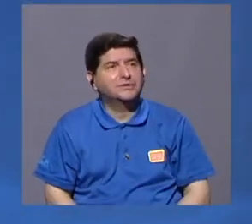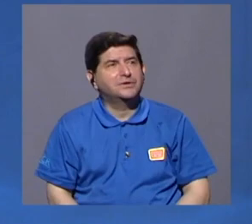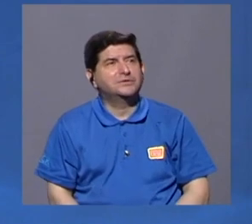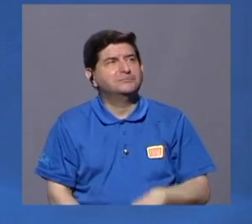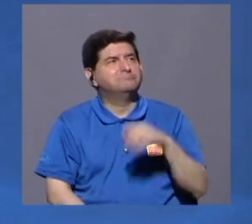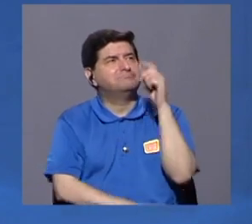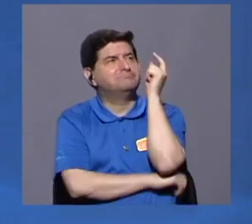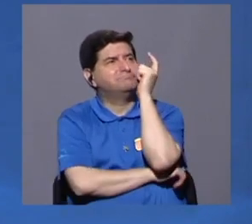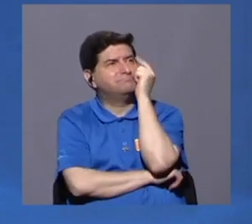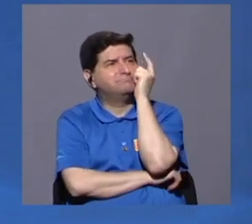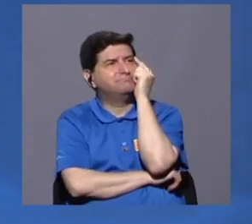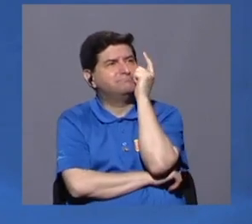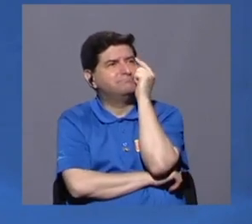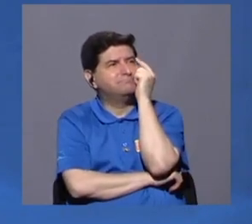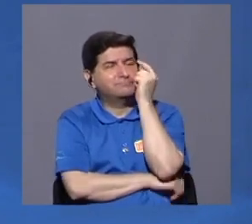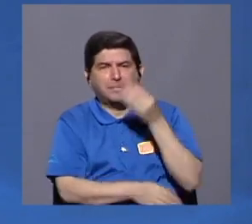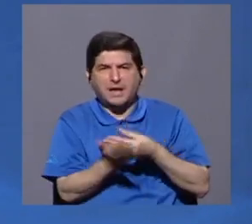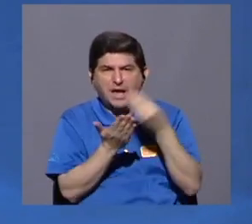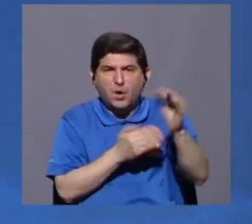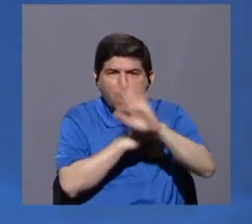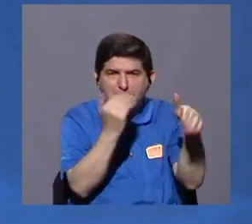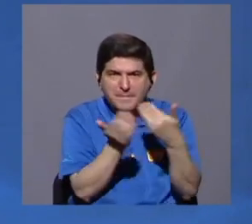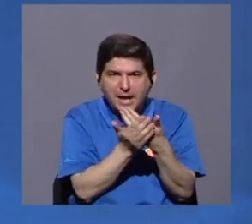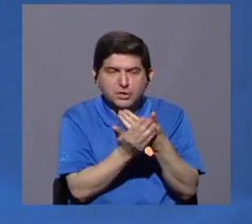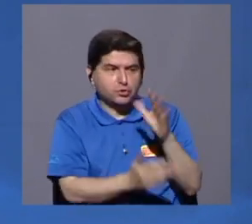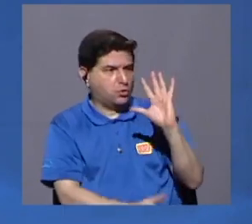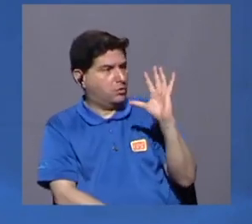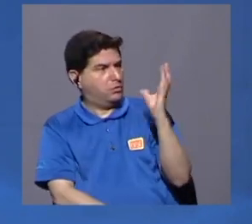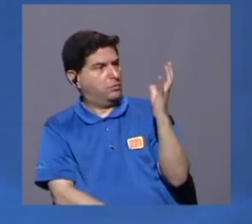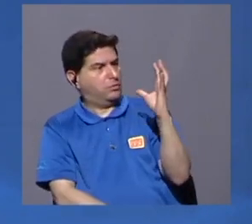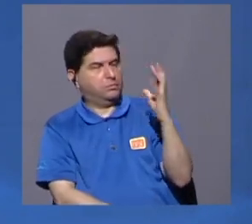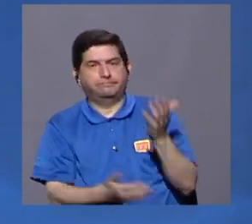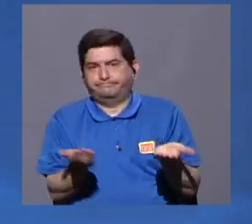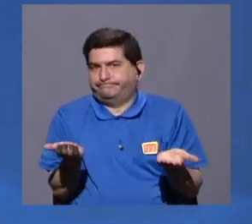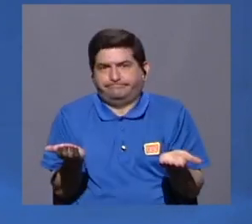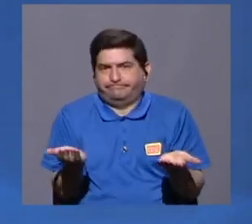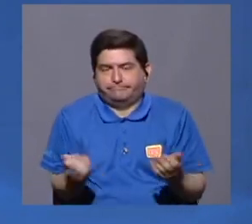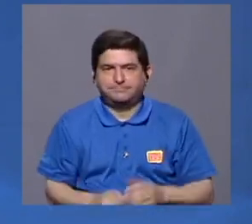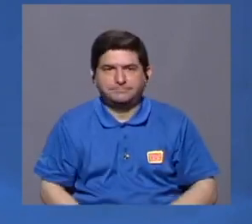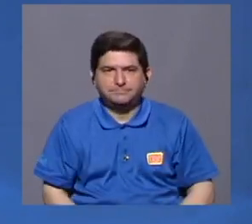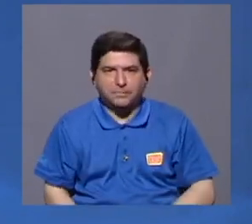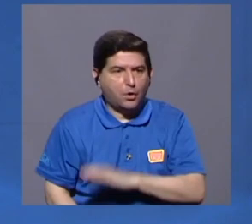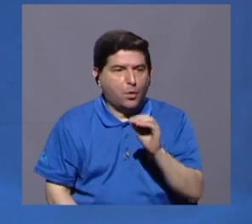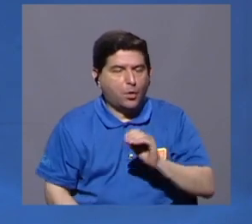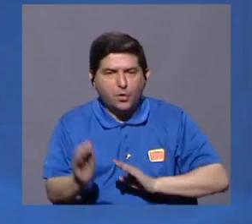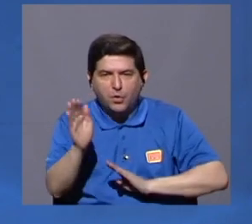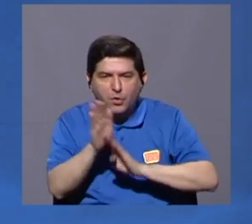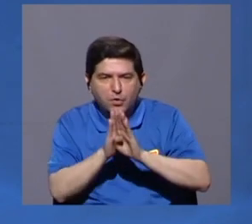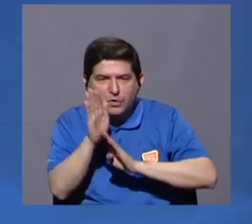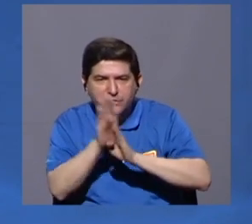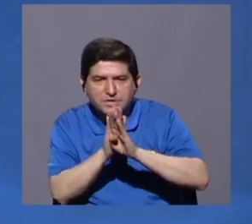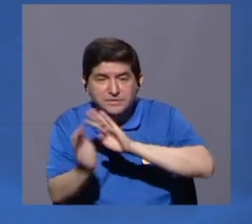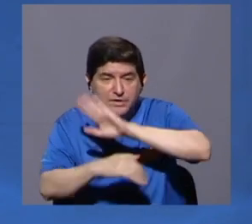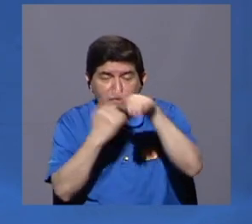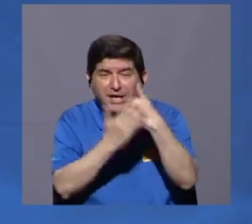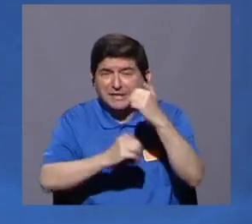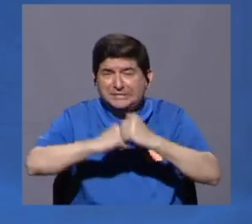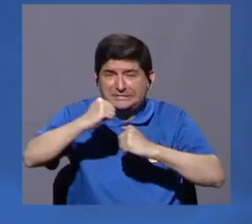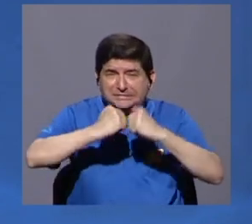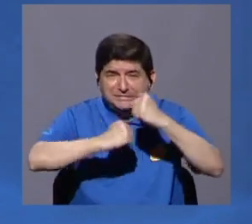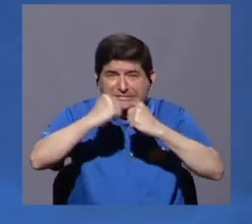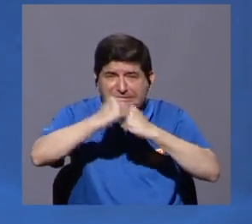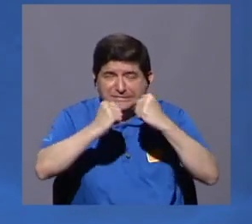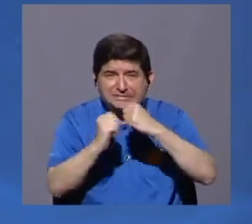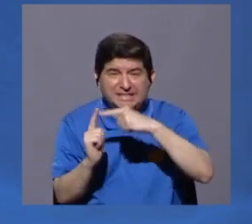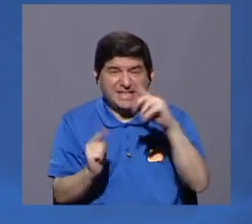pensamos en que vamos a comprar todo el radiotelescopio vamos a desarrollar a desarrollar toda la infraestructura